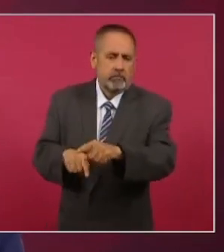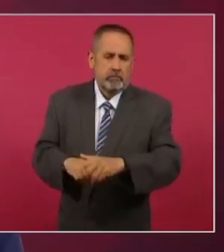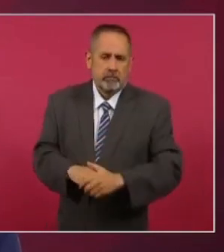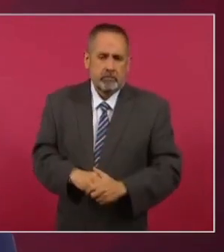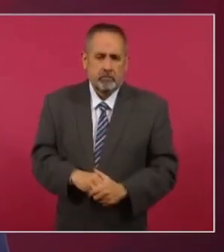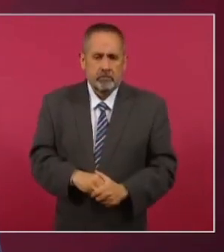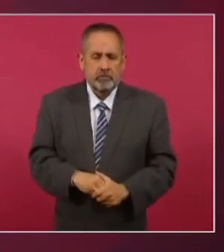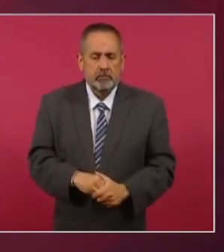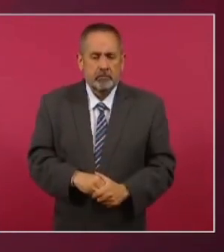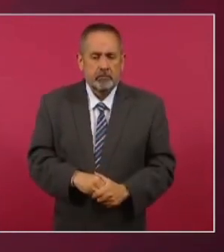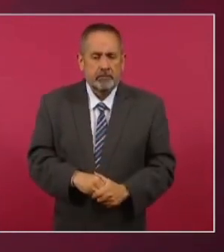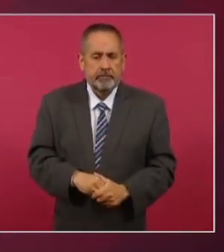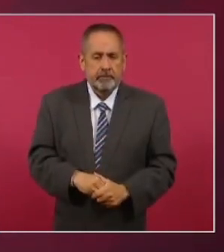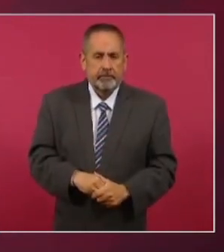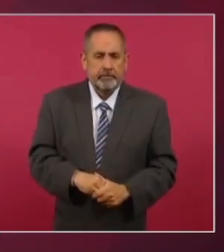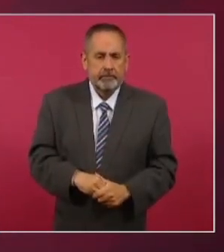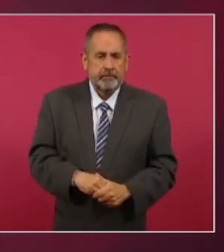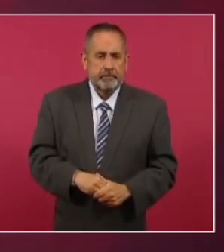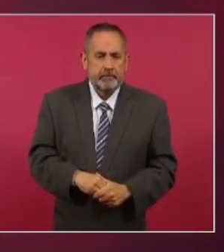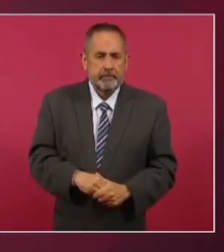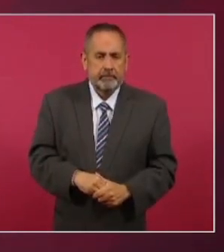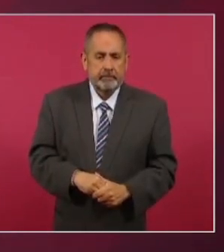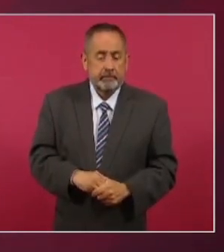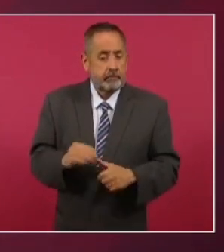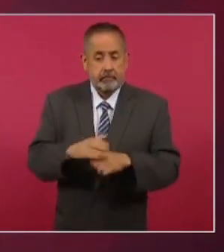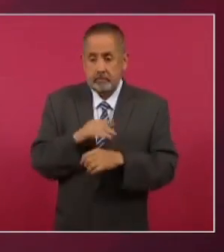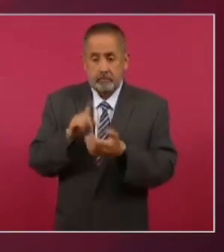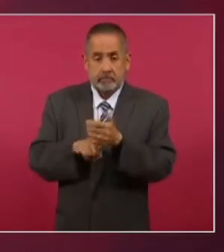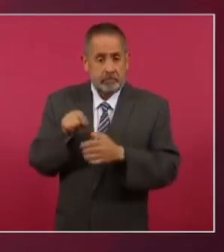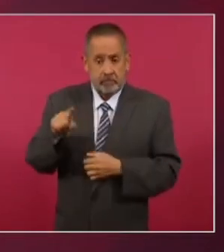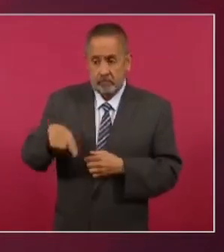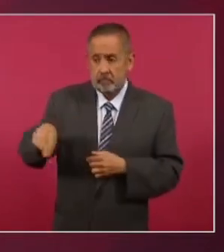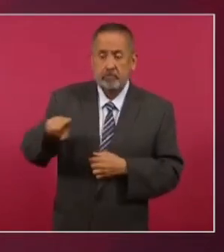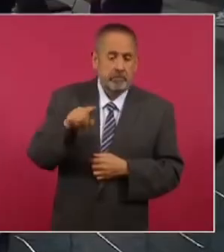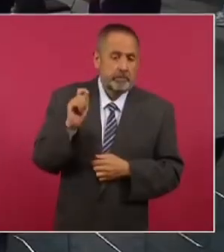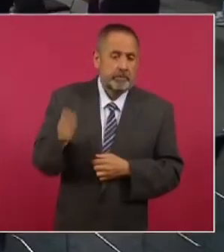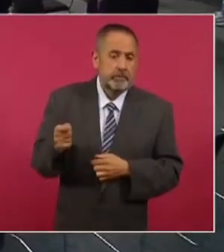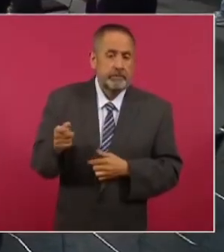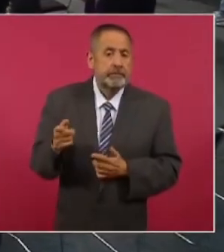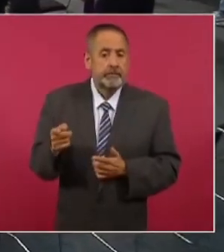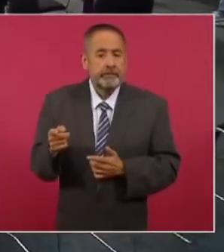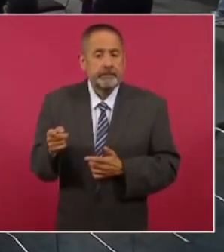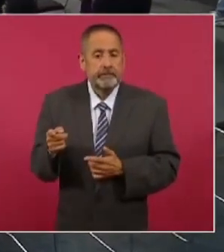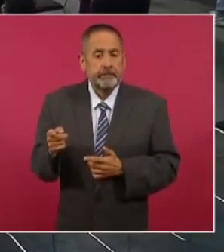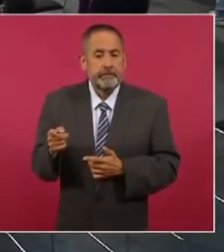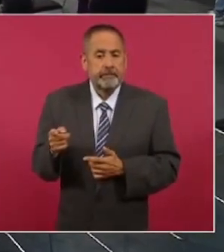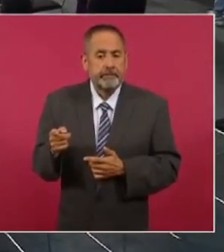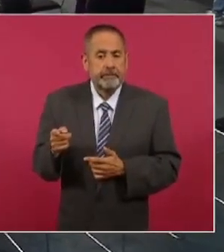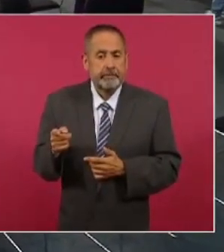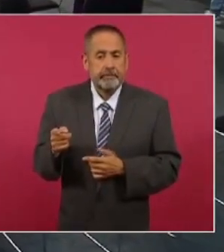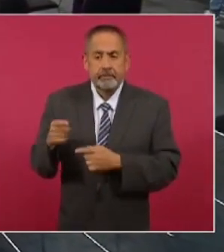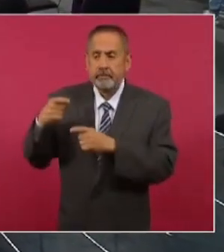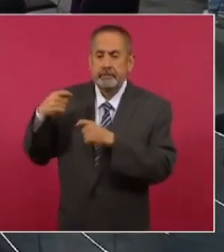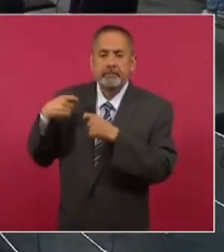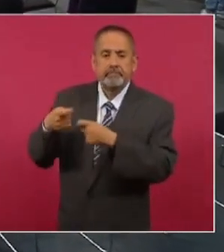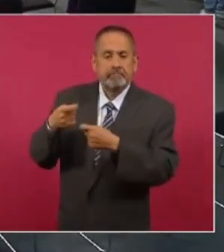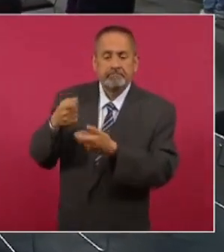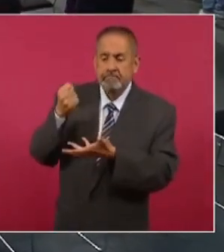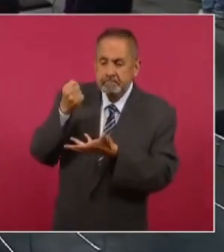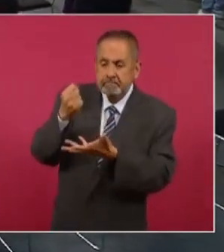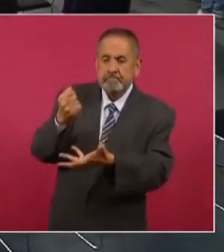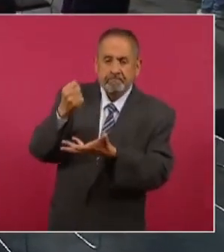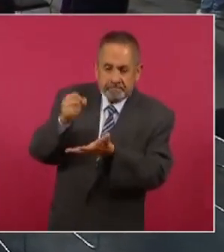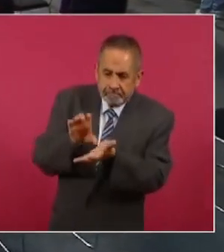¿sí? porque son los que más están recibiendo del presupuesto